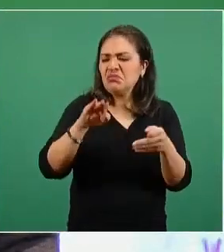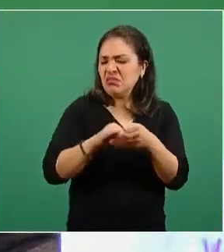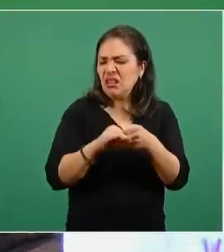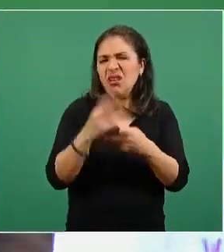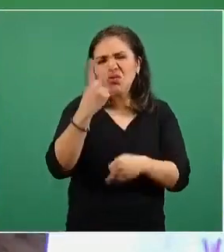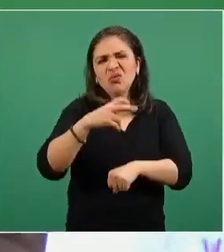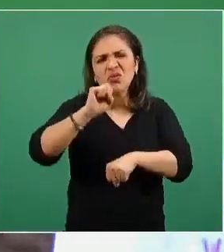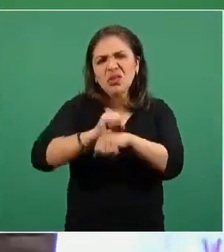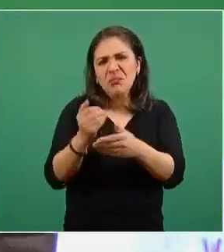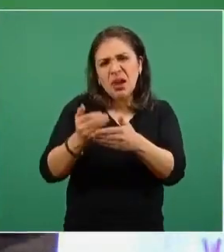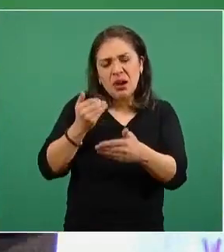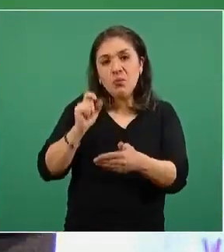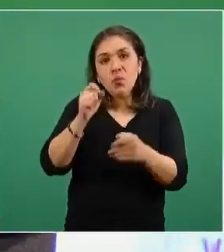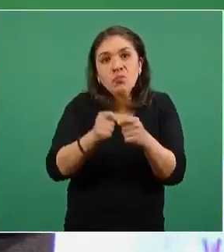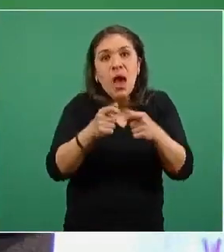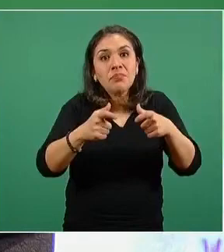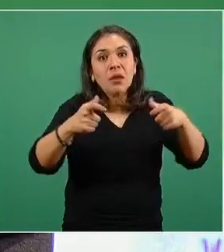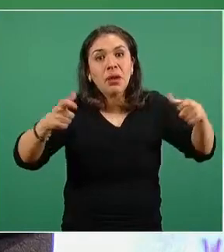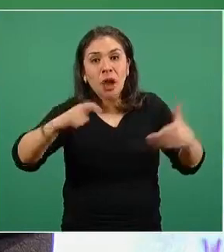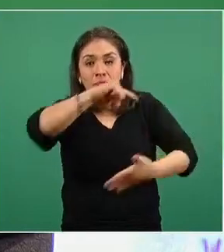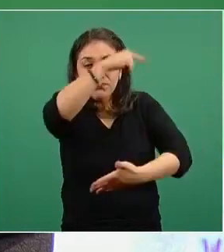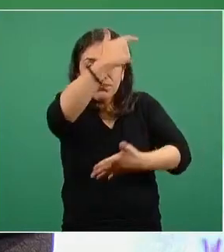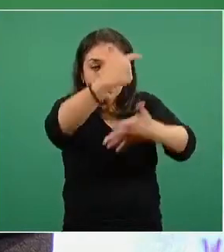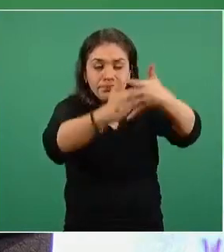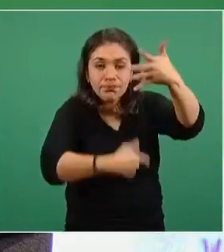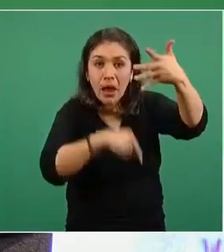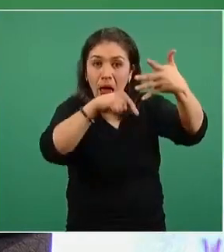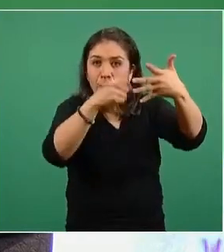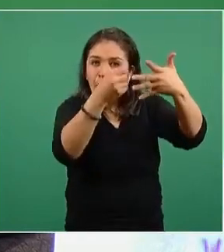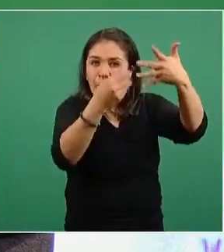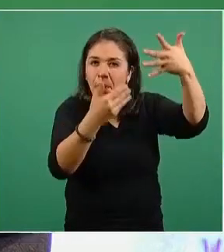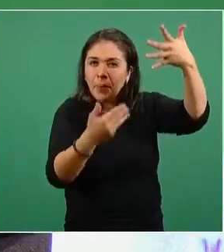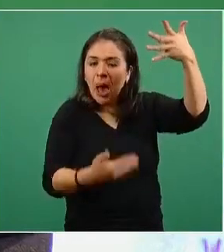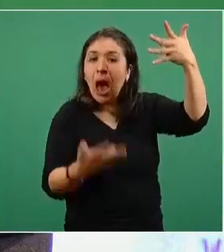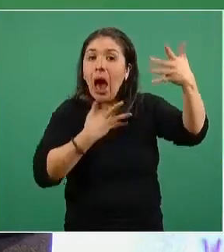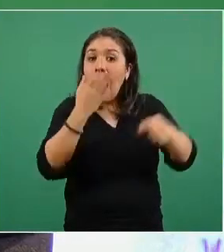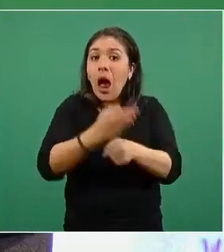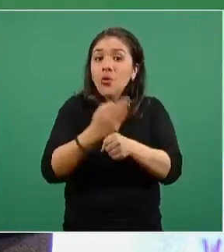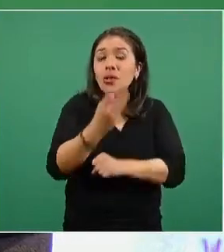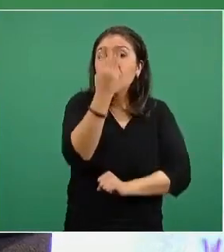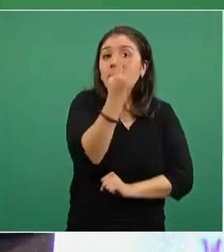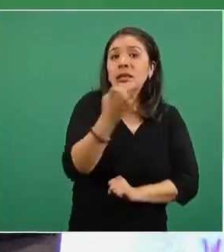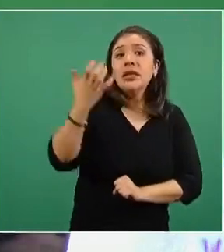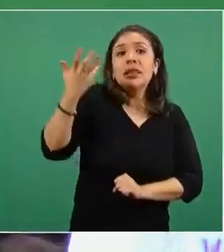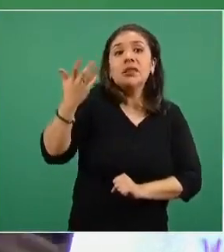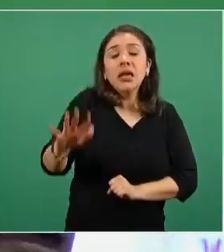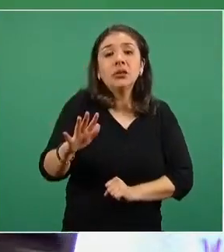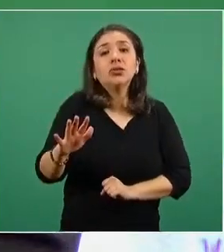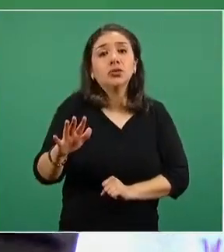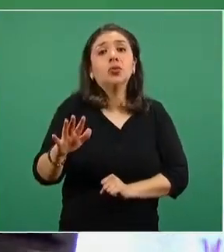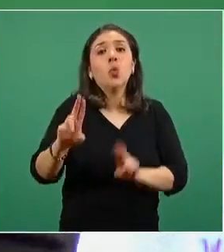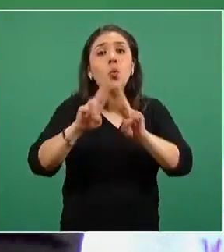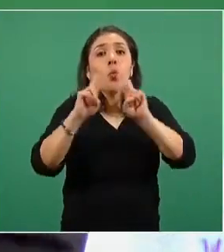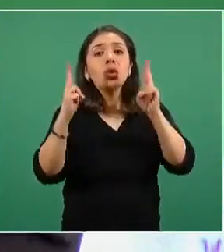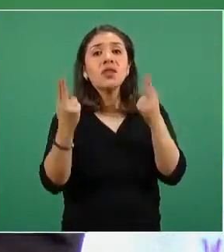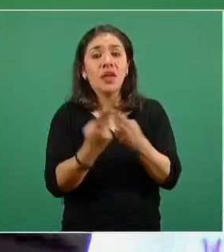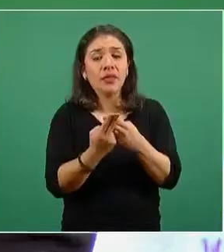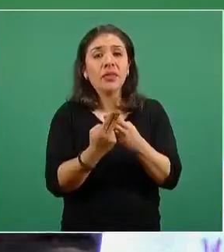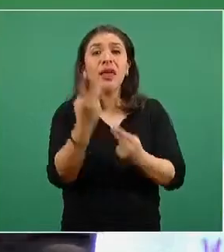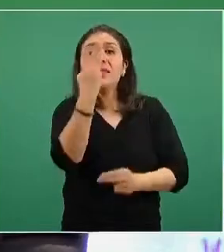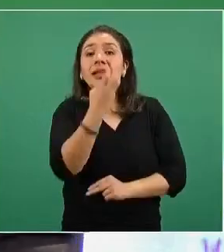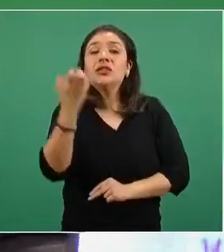semanas, ha ido creciendo, un censo que hasta el momento va en 310 unidades operativas, es decir,